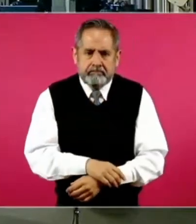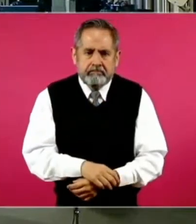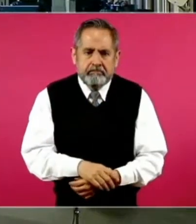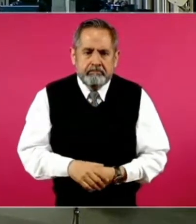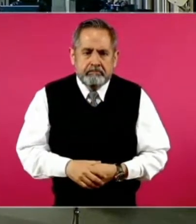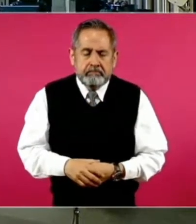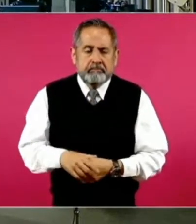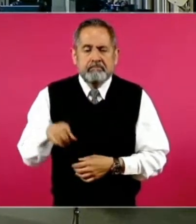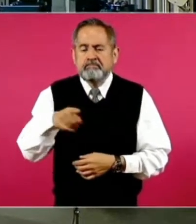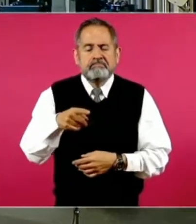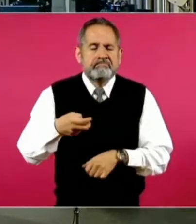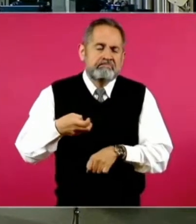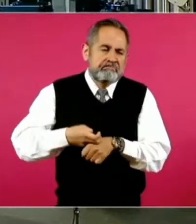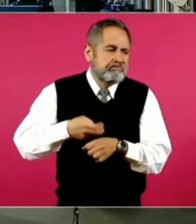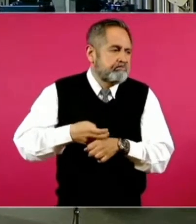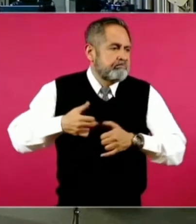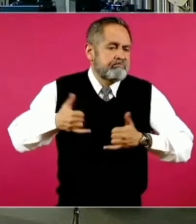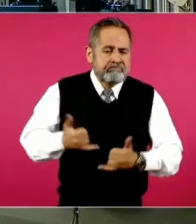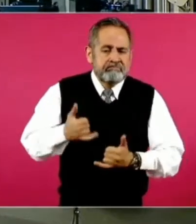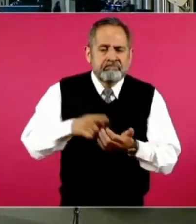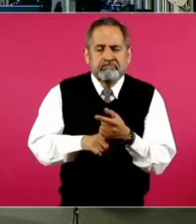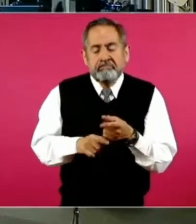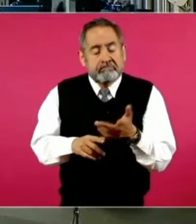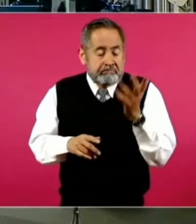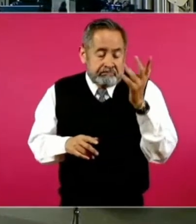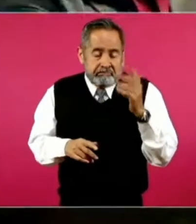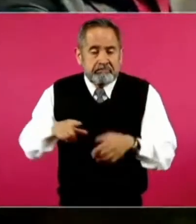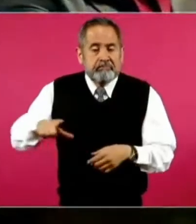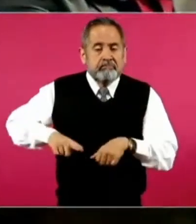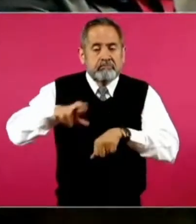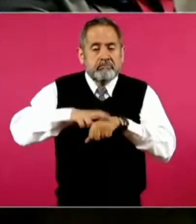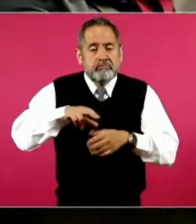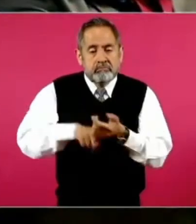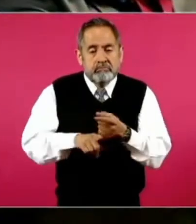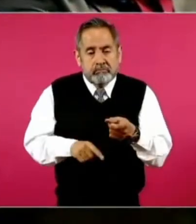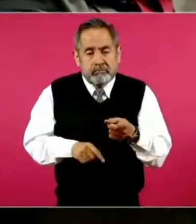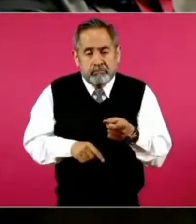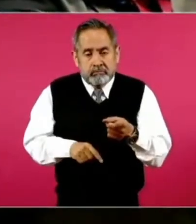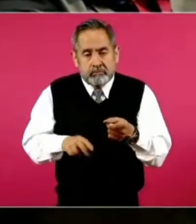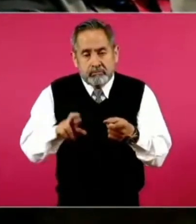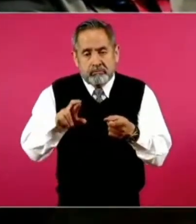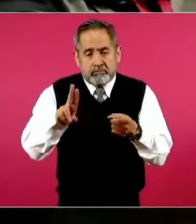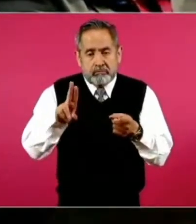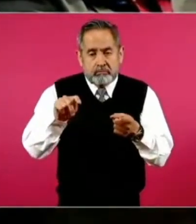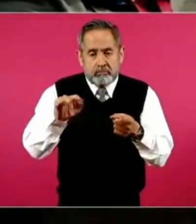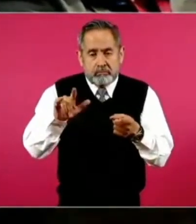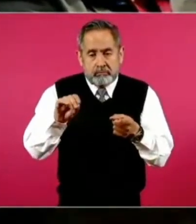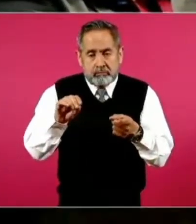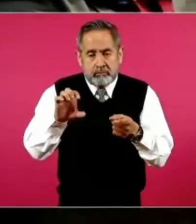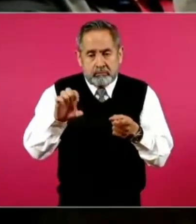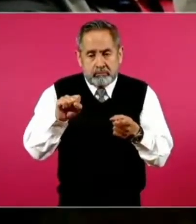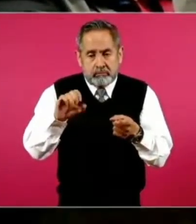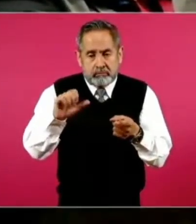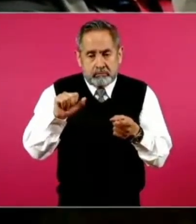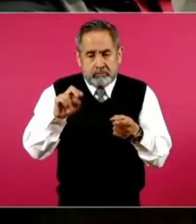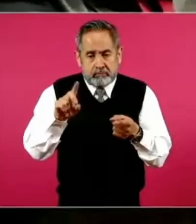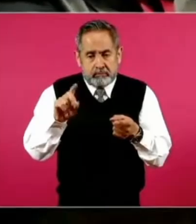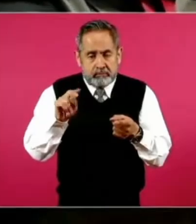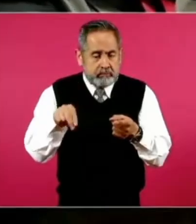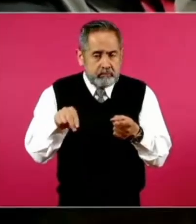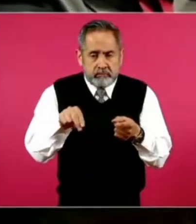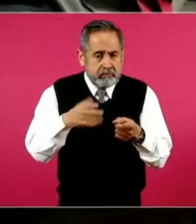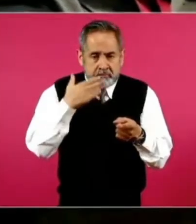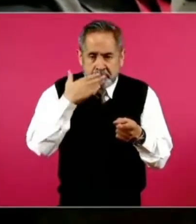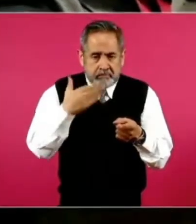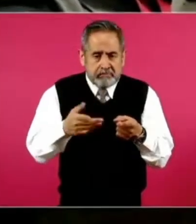La negligencia del gobernador Rutilio Escandón Cadenas no